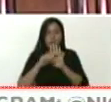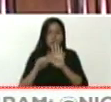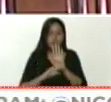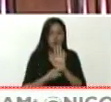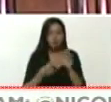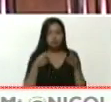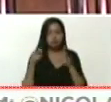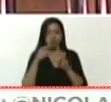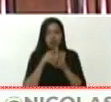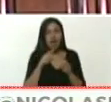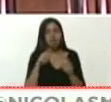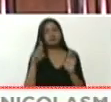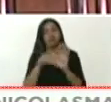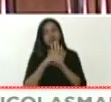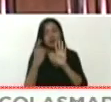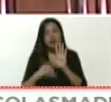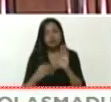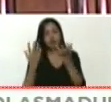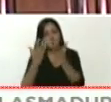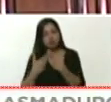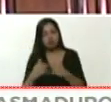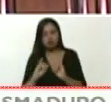como Derecho y Administración.